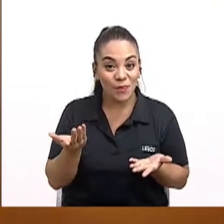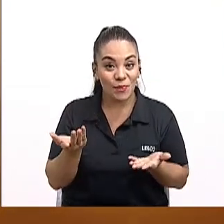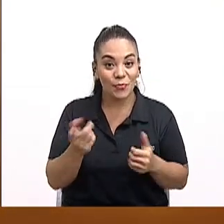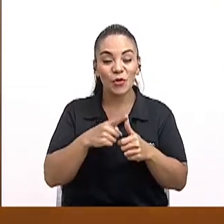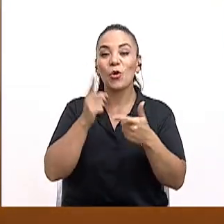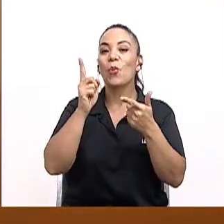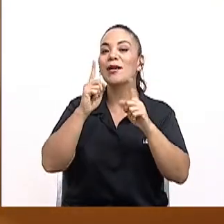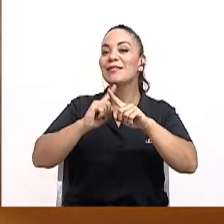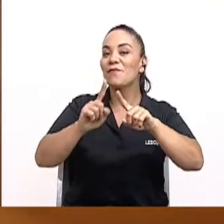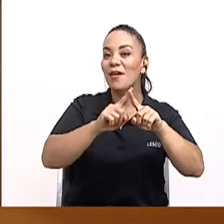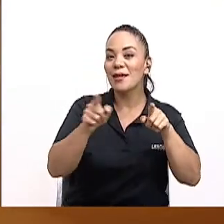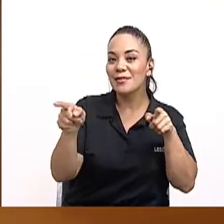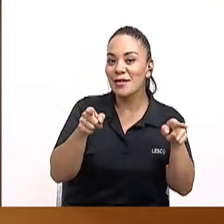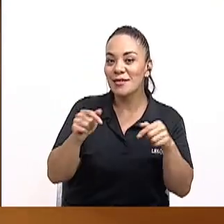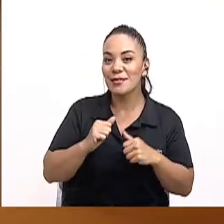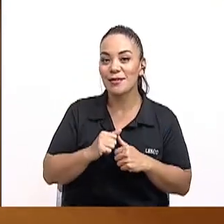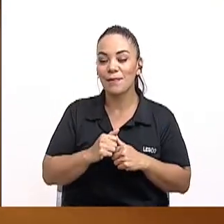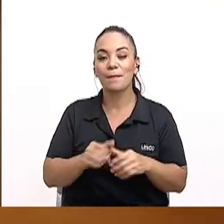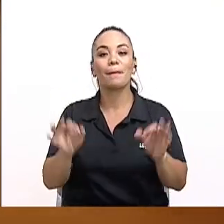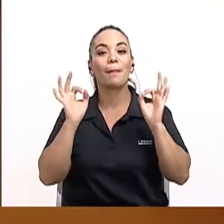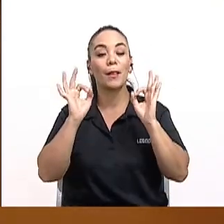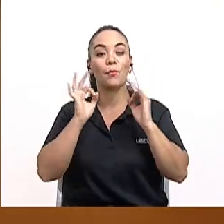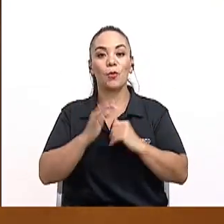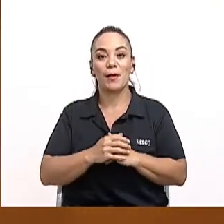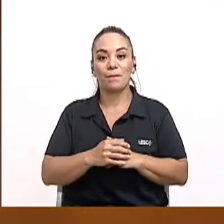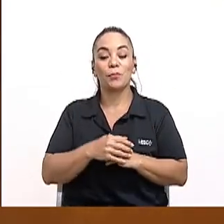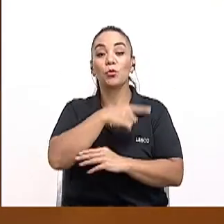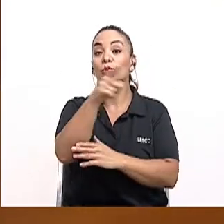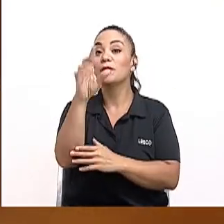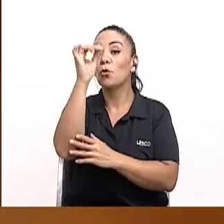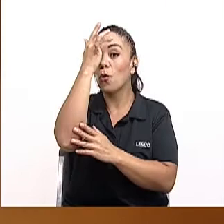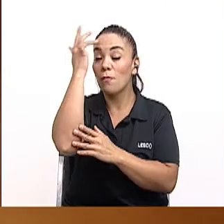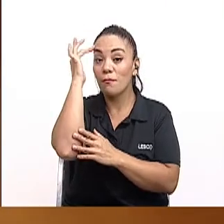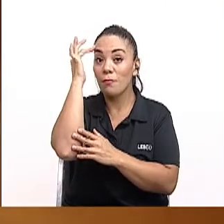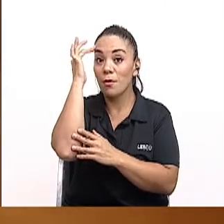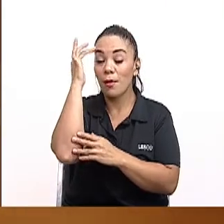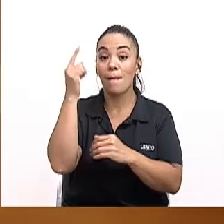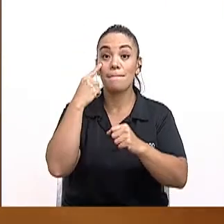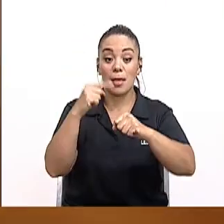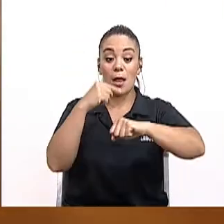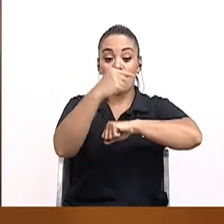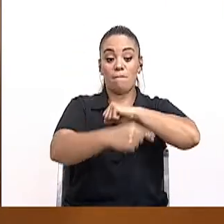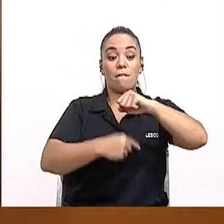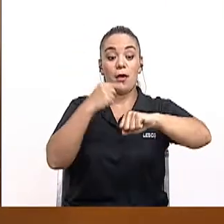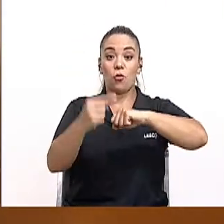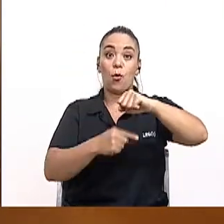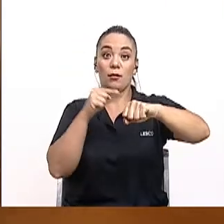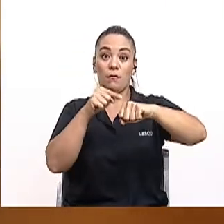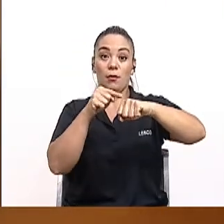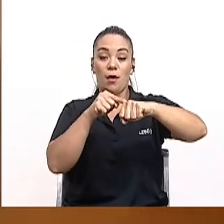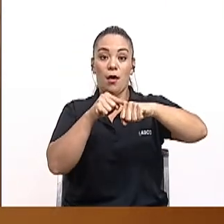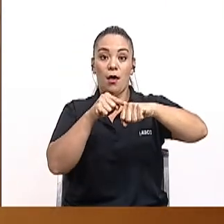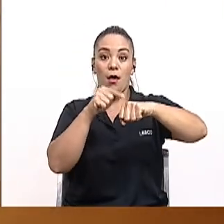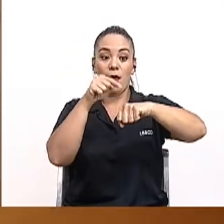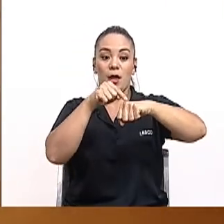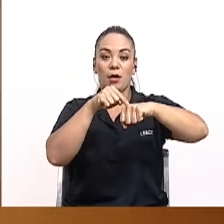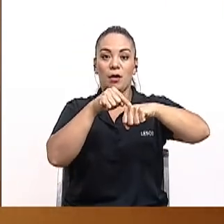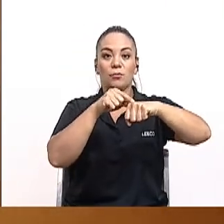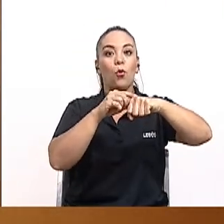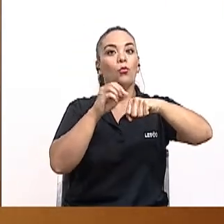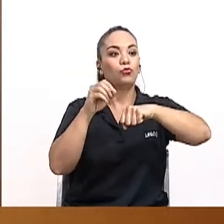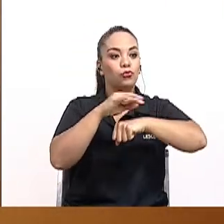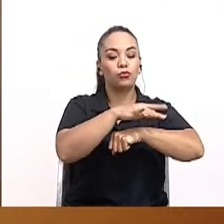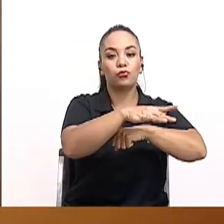esas diferencias? Muy bien, no olviden que radiactividad entonces se genera en isótopos